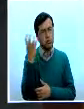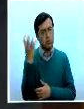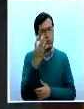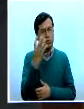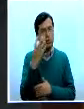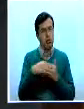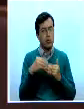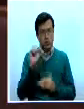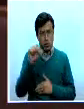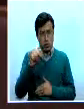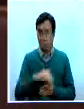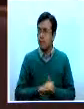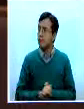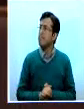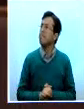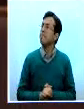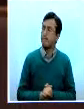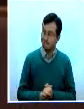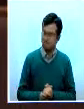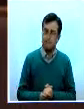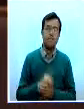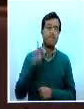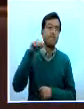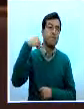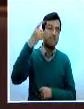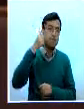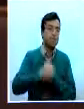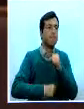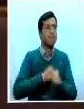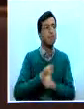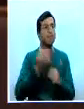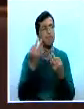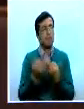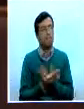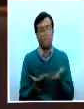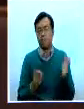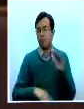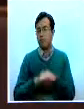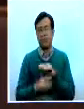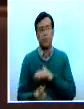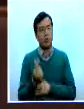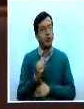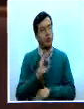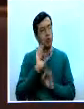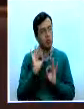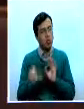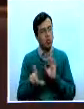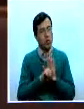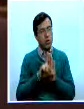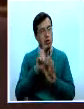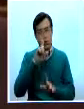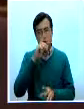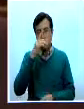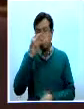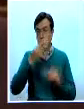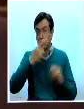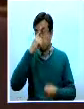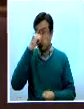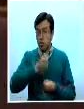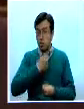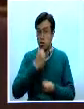eso es correcto tendrá que regirse para el próximo año al límite de utilidades de establecido en la ley justicia laboral para